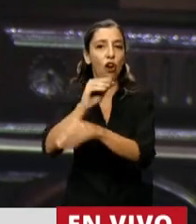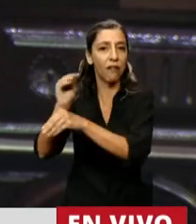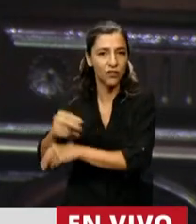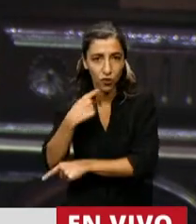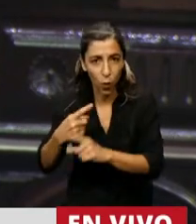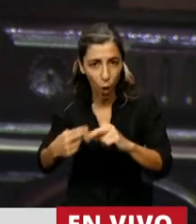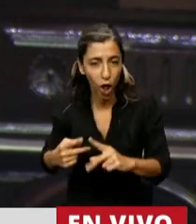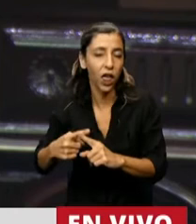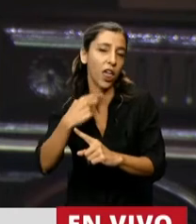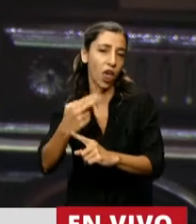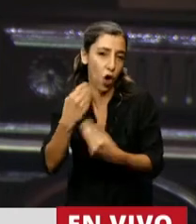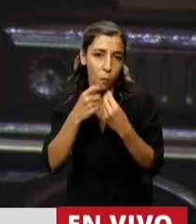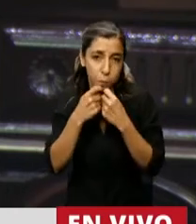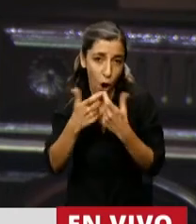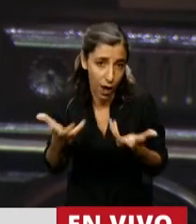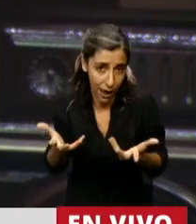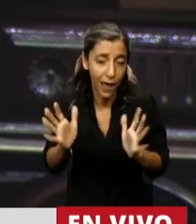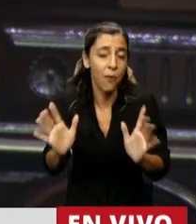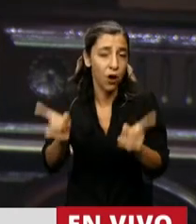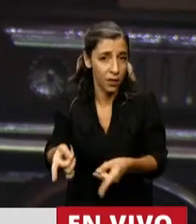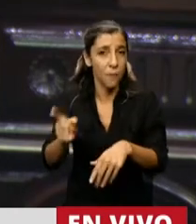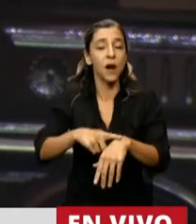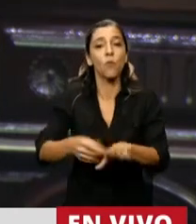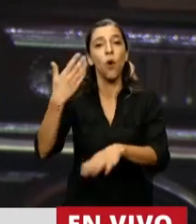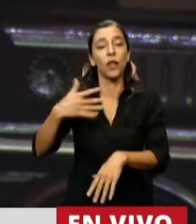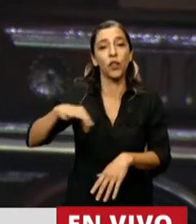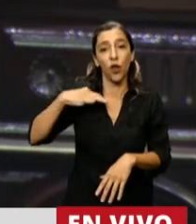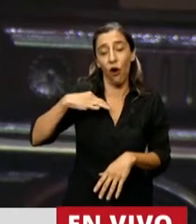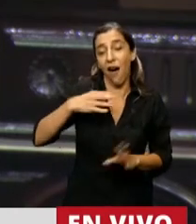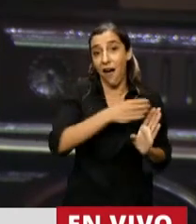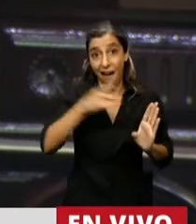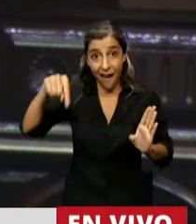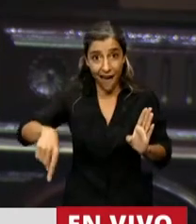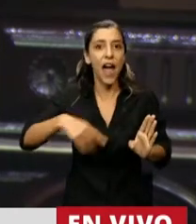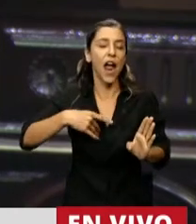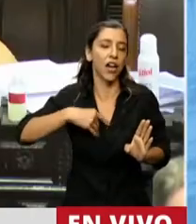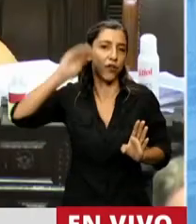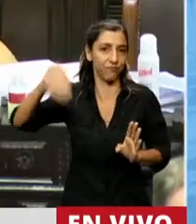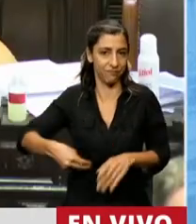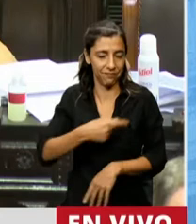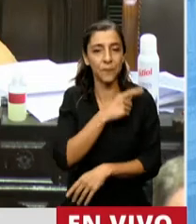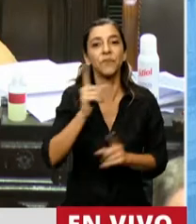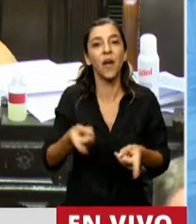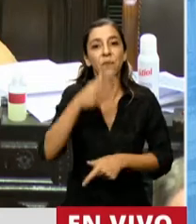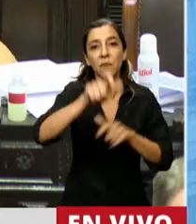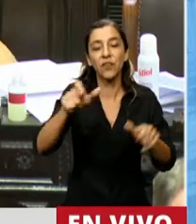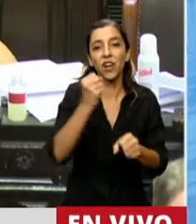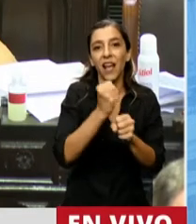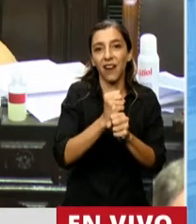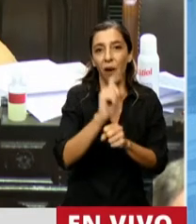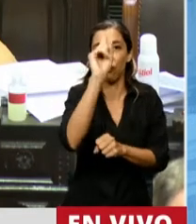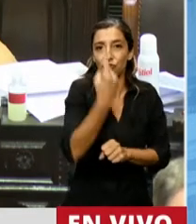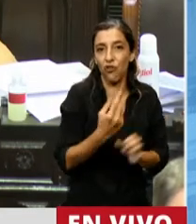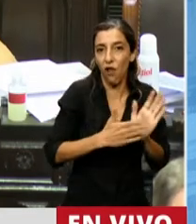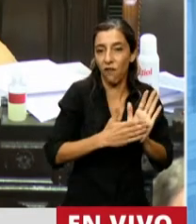la asignación universal por hijo, que también perdió contra la inflación en el 2020. Por ejemplo, esto impacta también en los trabajadores autónomos, de los sectores